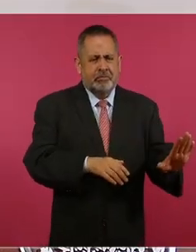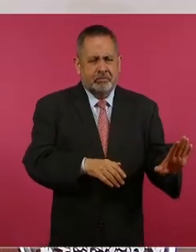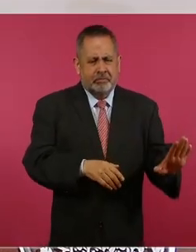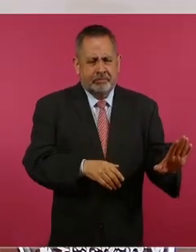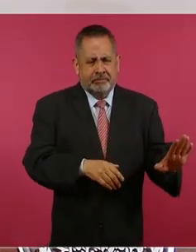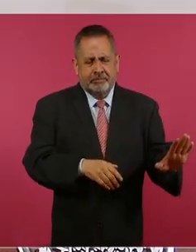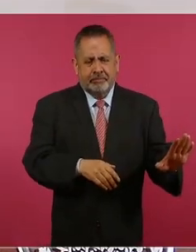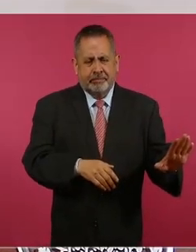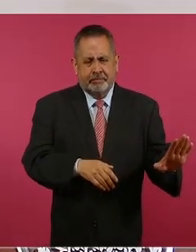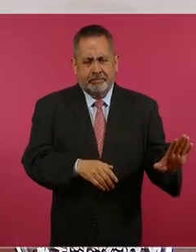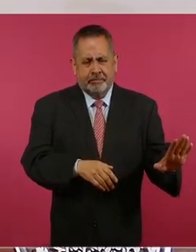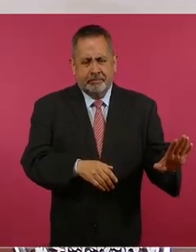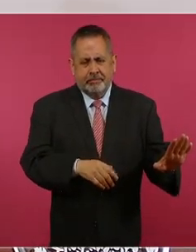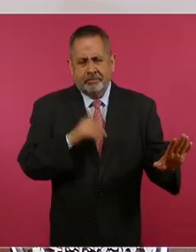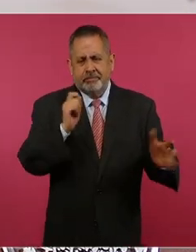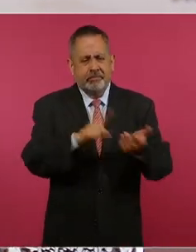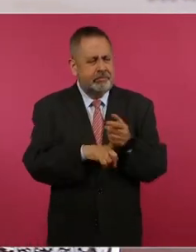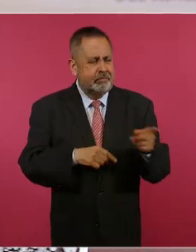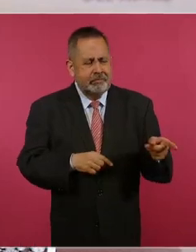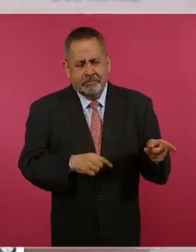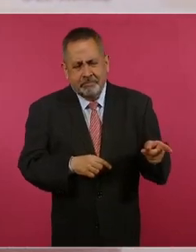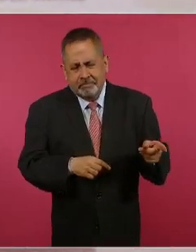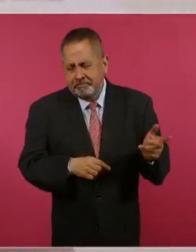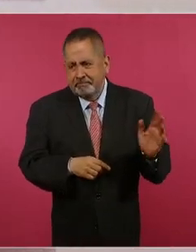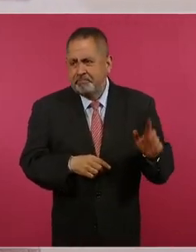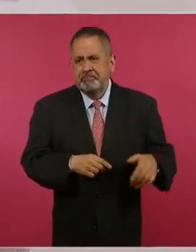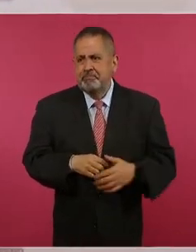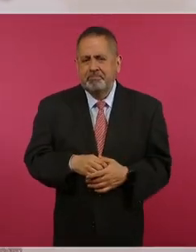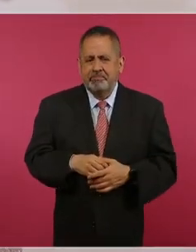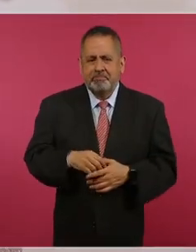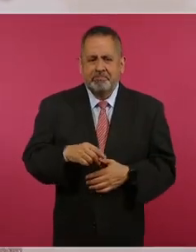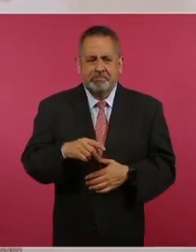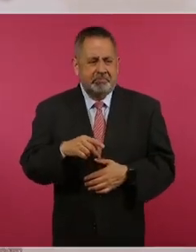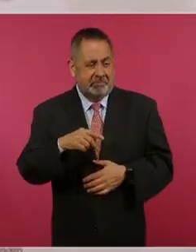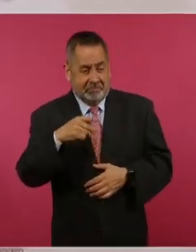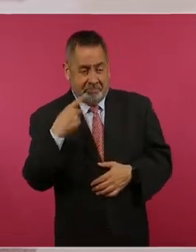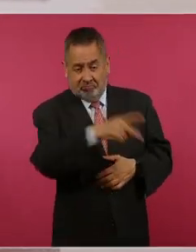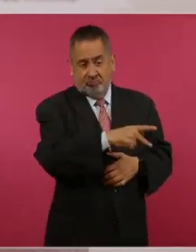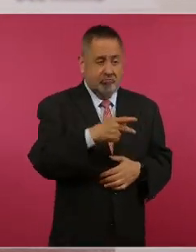que en sentido estricto ni siquiera es de ellos.